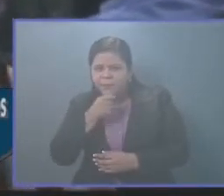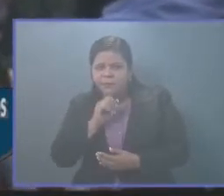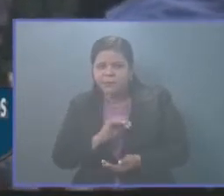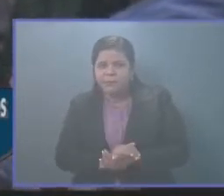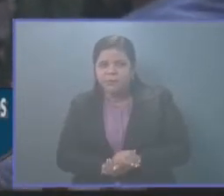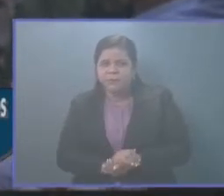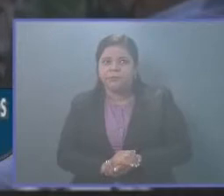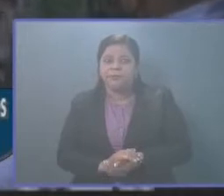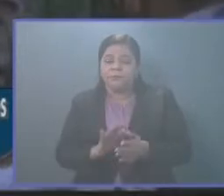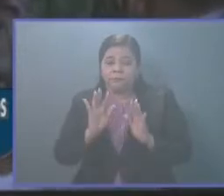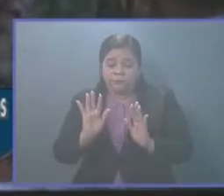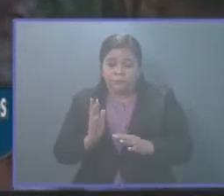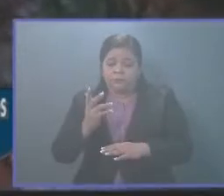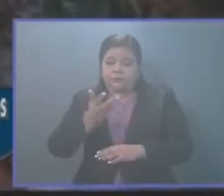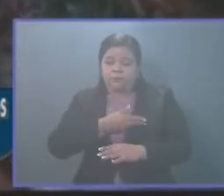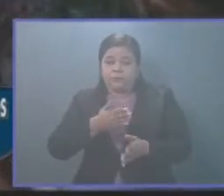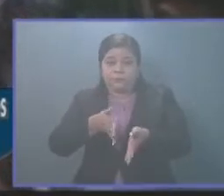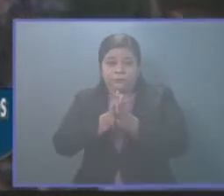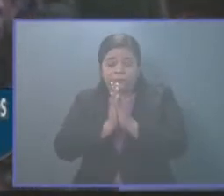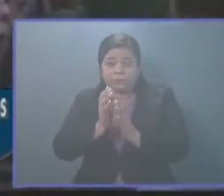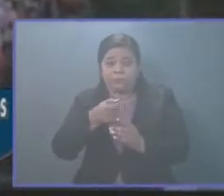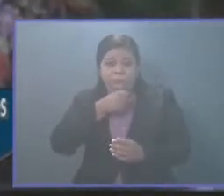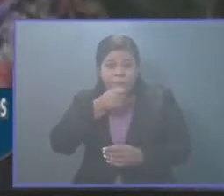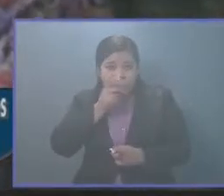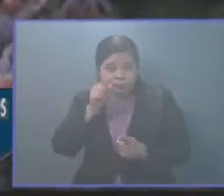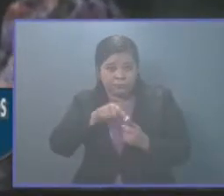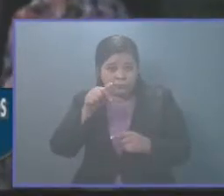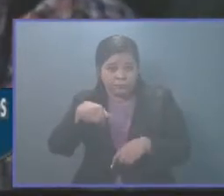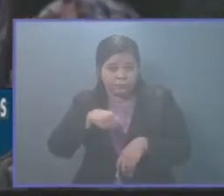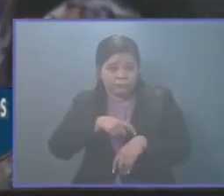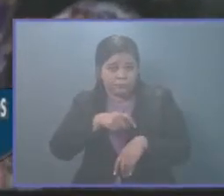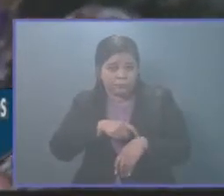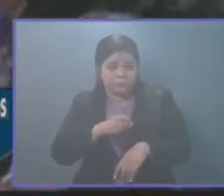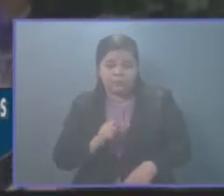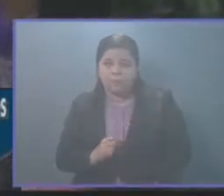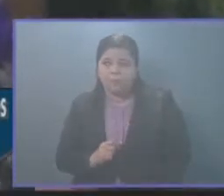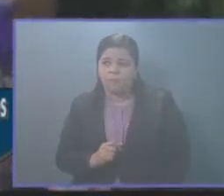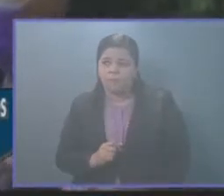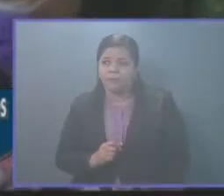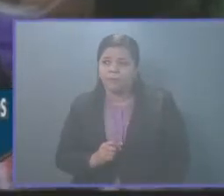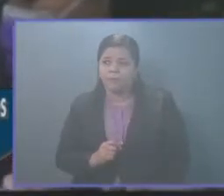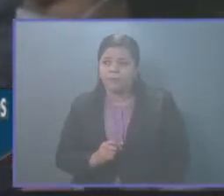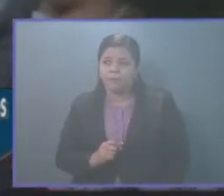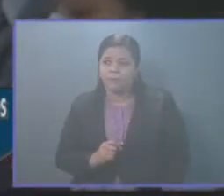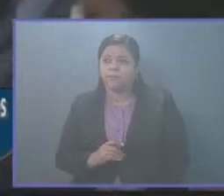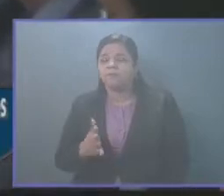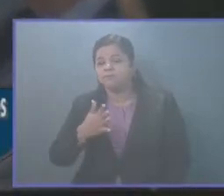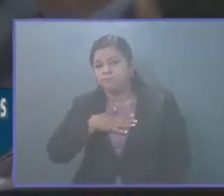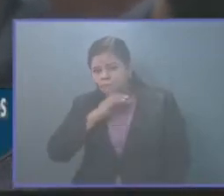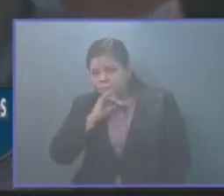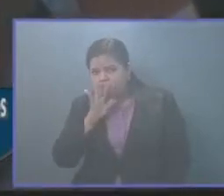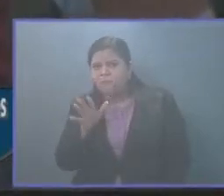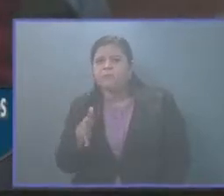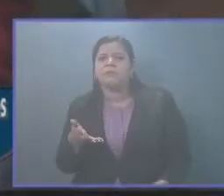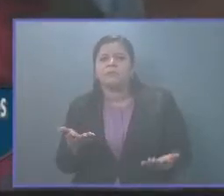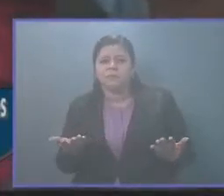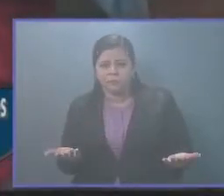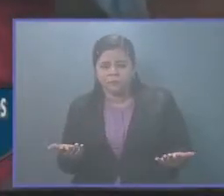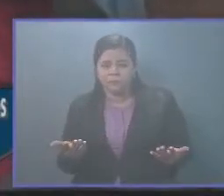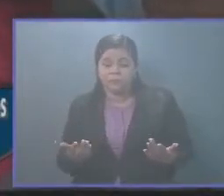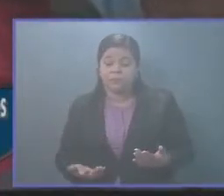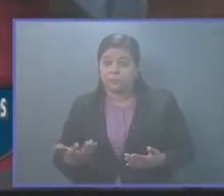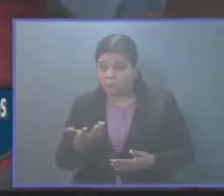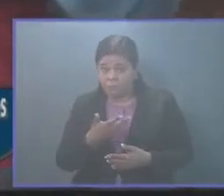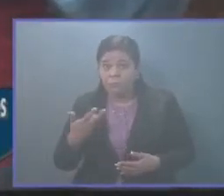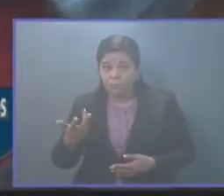En las solicitudes de información hasta la fecha. Eso digo porque a